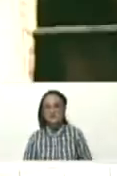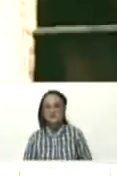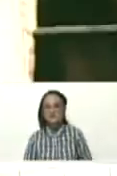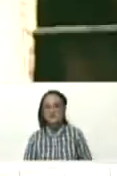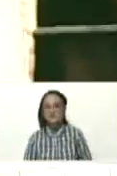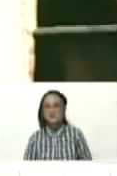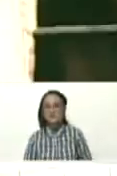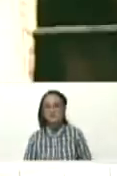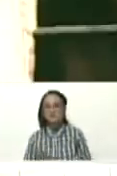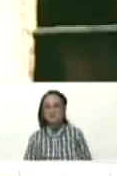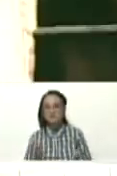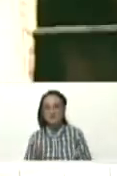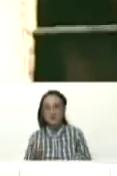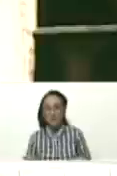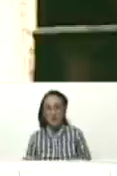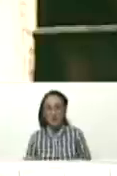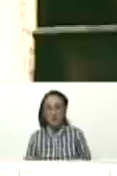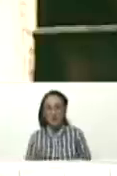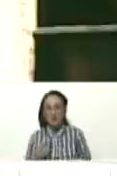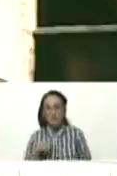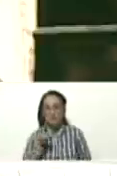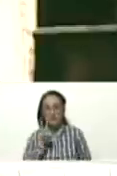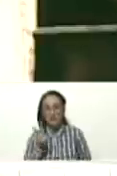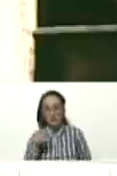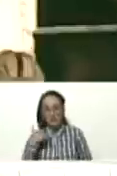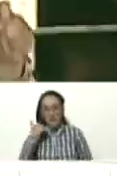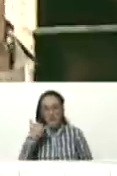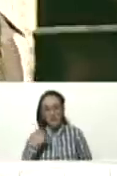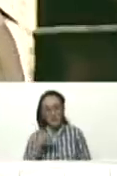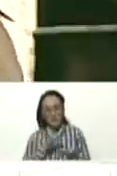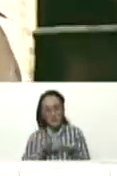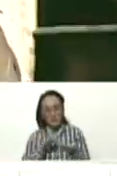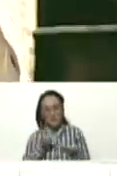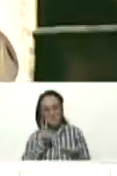Más o menos eso es como cuando yo estaba viendo aquí el teléfono.